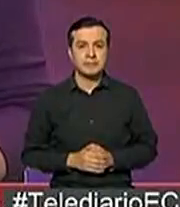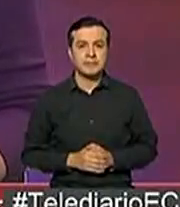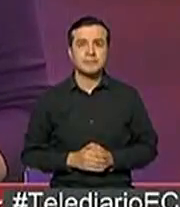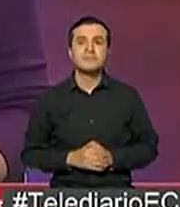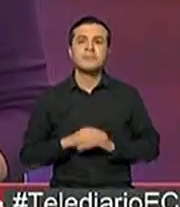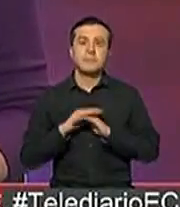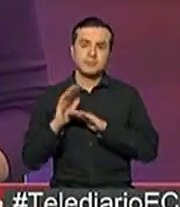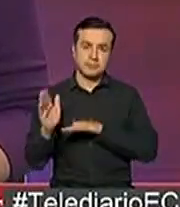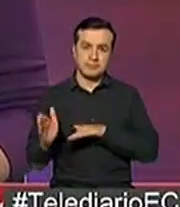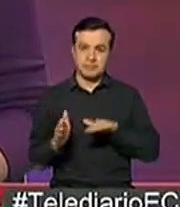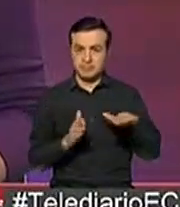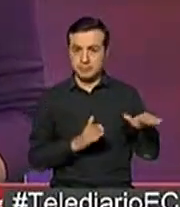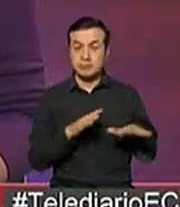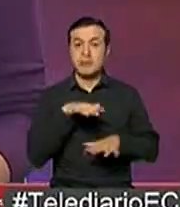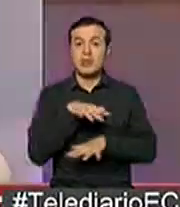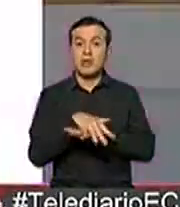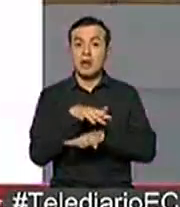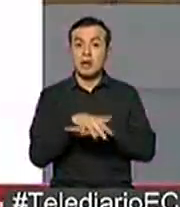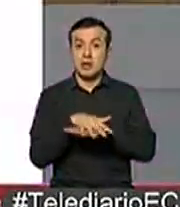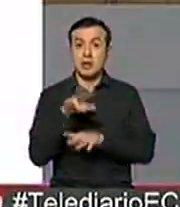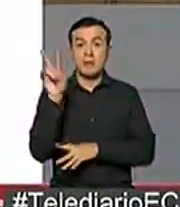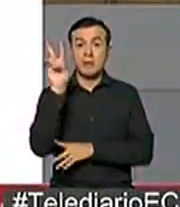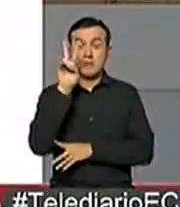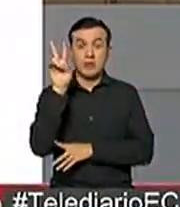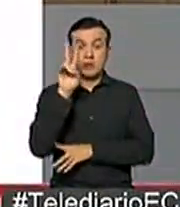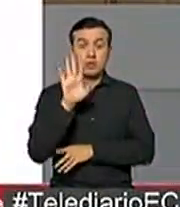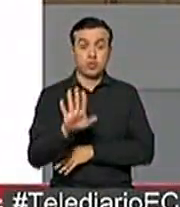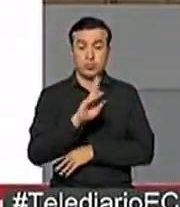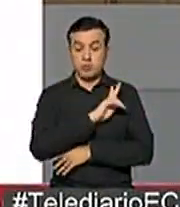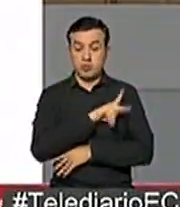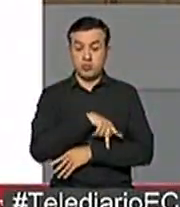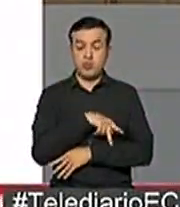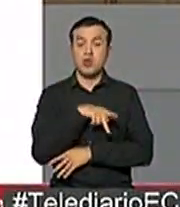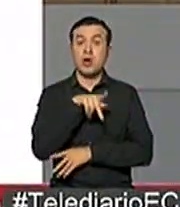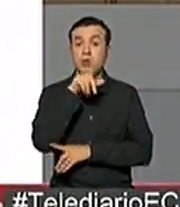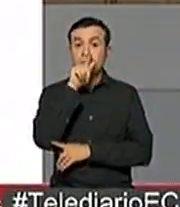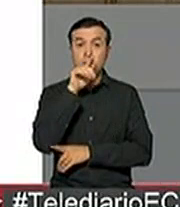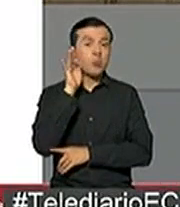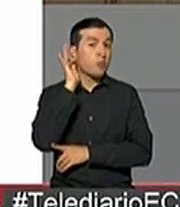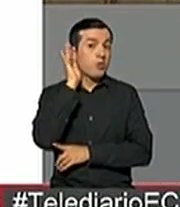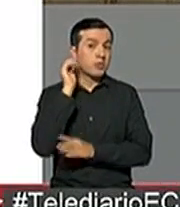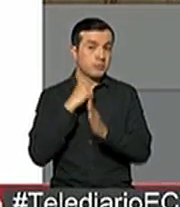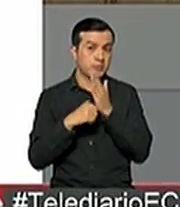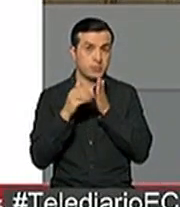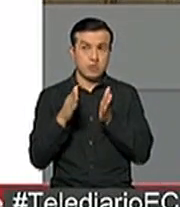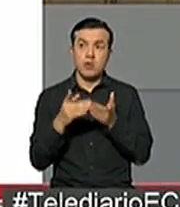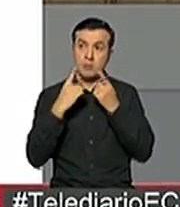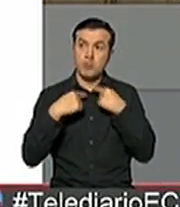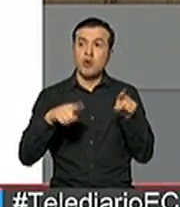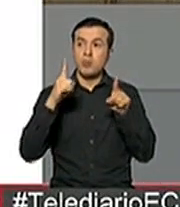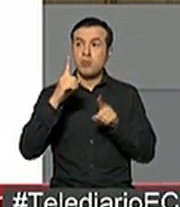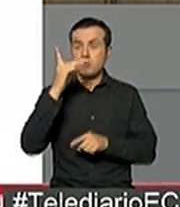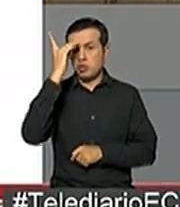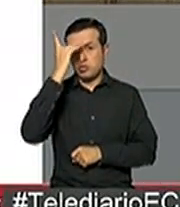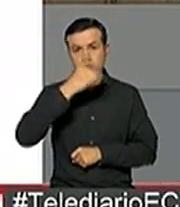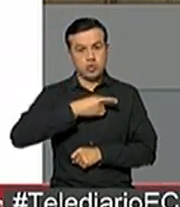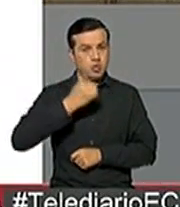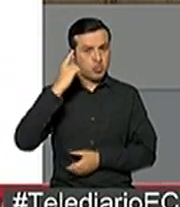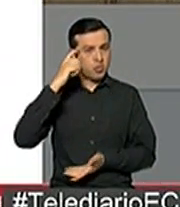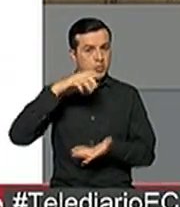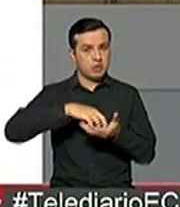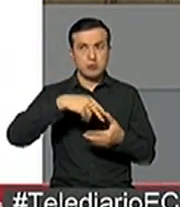y en horas de la tarde de este viernes a través de su cuenta de twitter berenice cordero confirmó su salida del gobierno